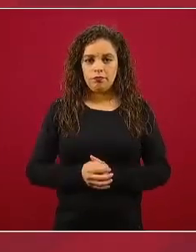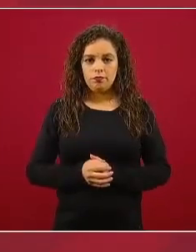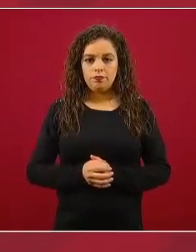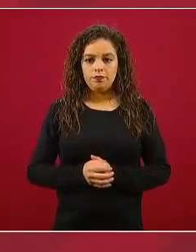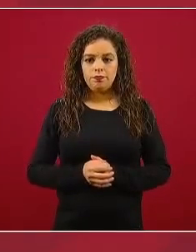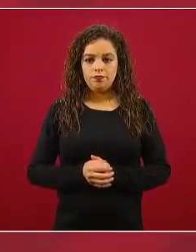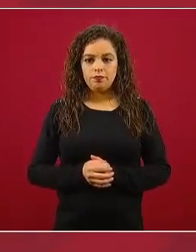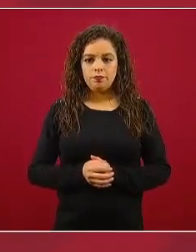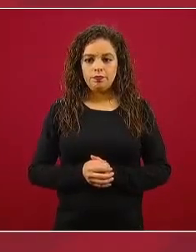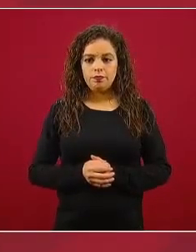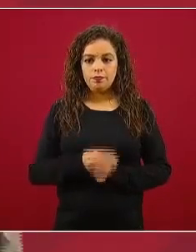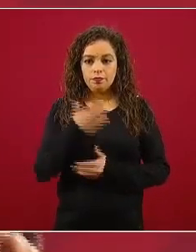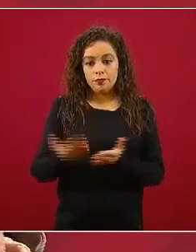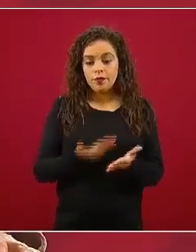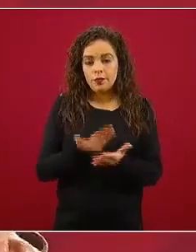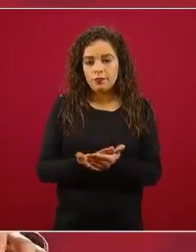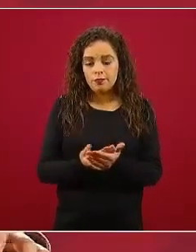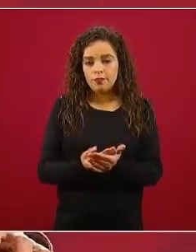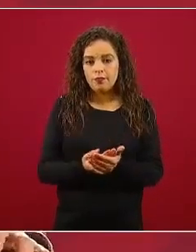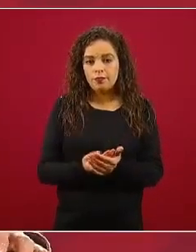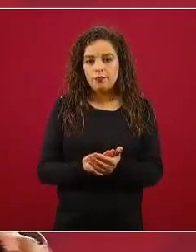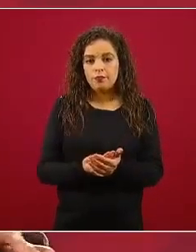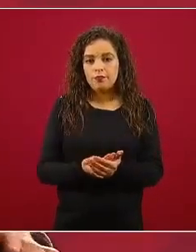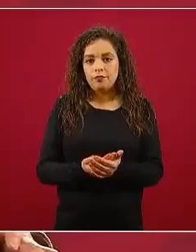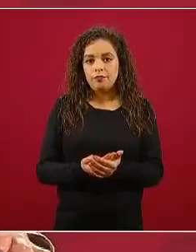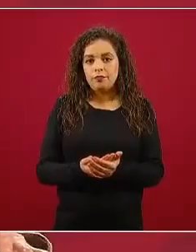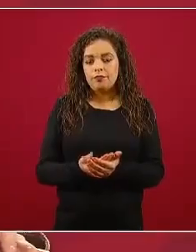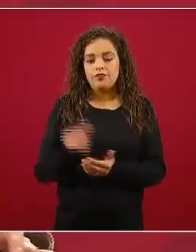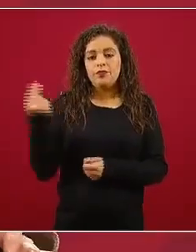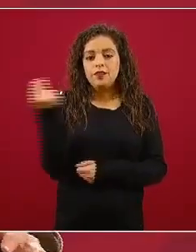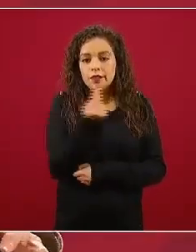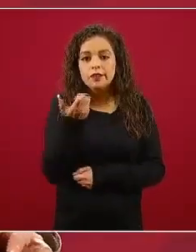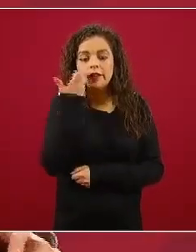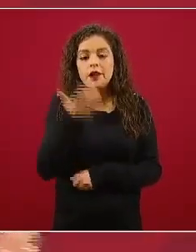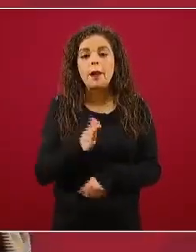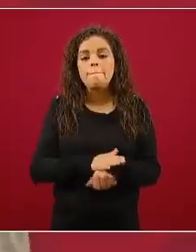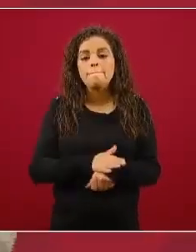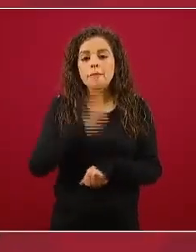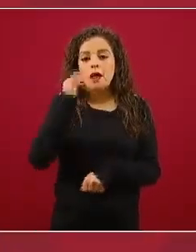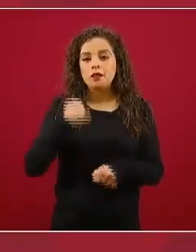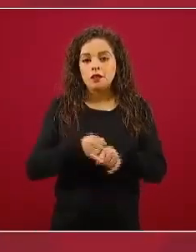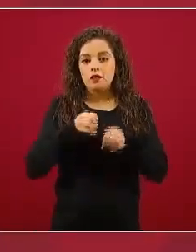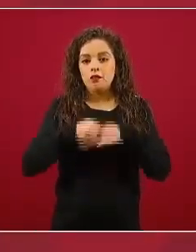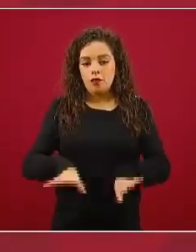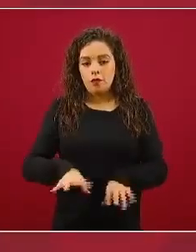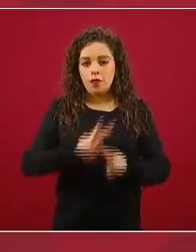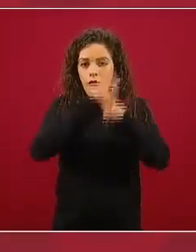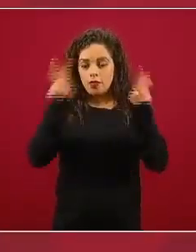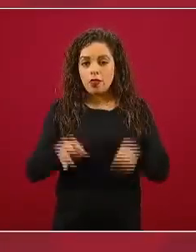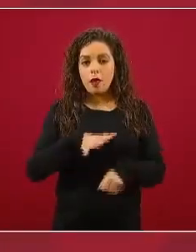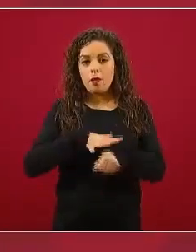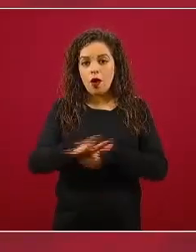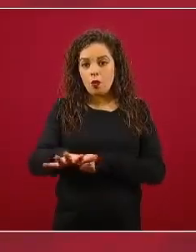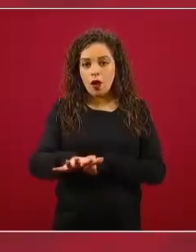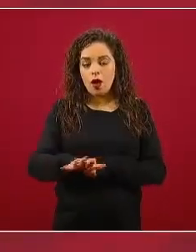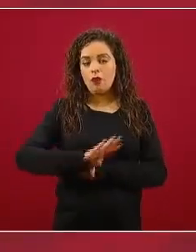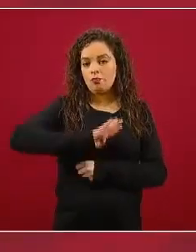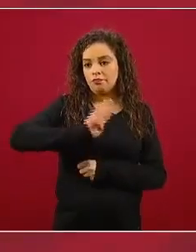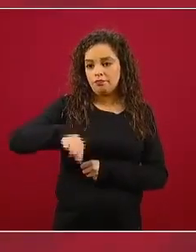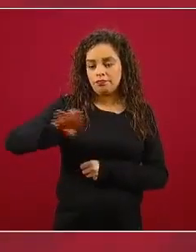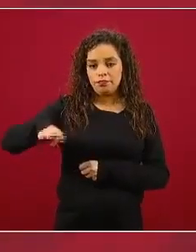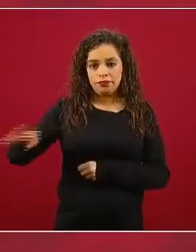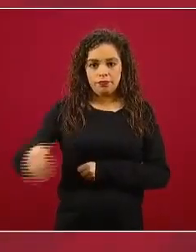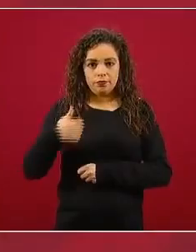han planteado la necesidad de mayor información. Y es el tema de la mortalidad. En general, la mortalidad, cuándo se registran